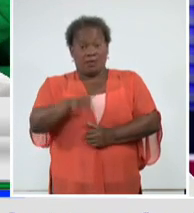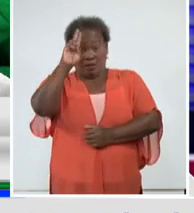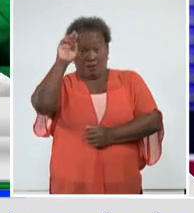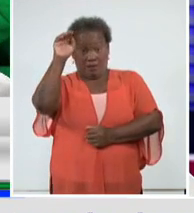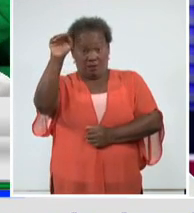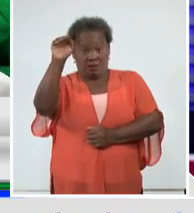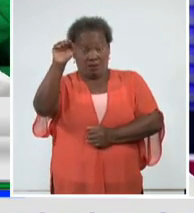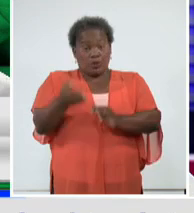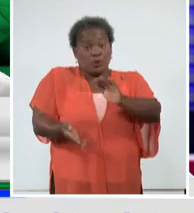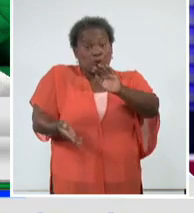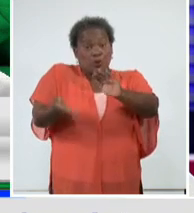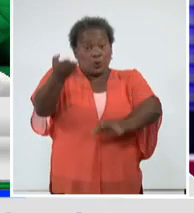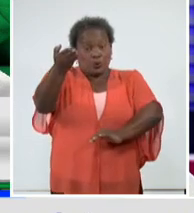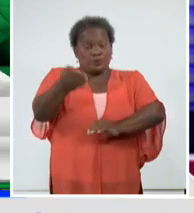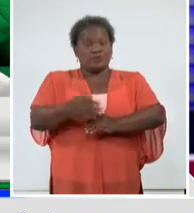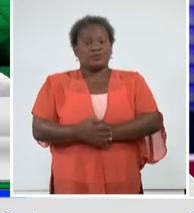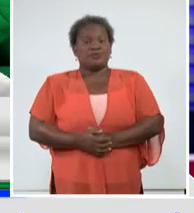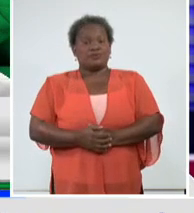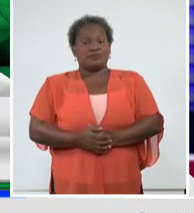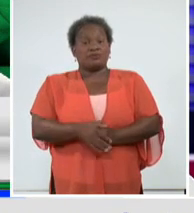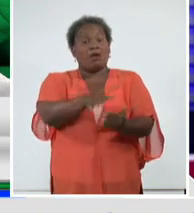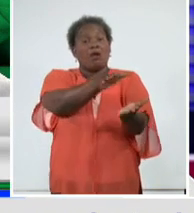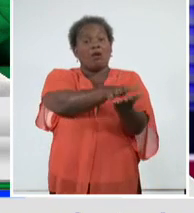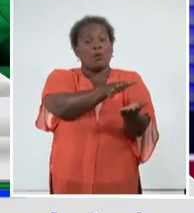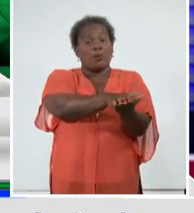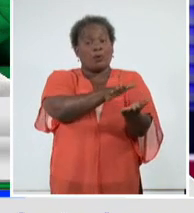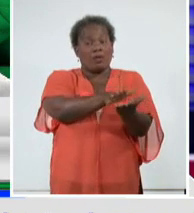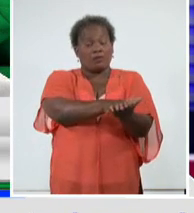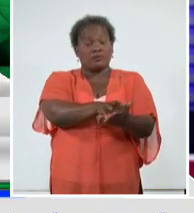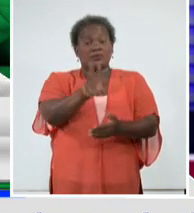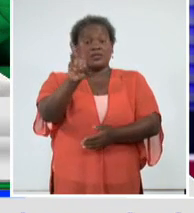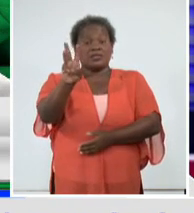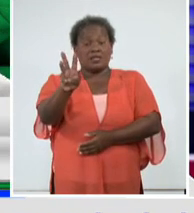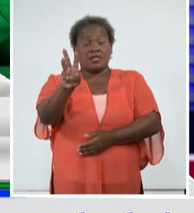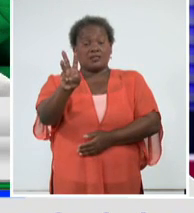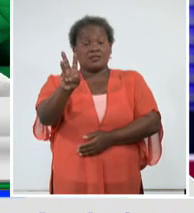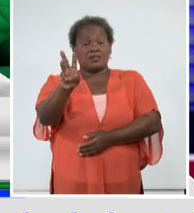incremente. En el acumulado,